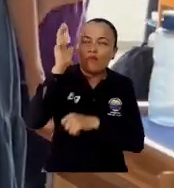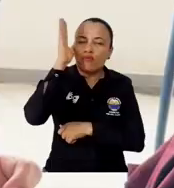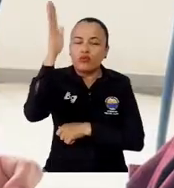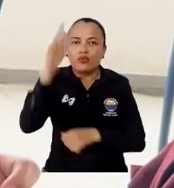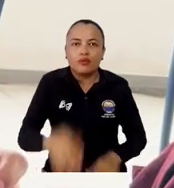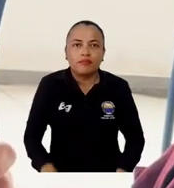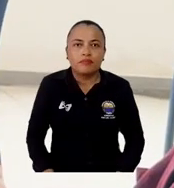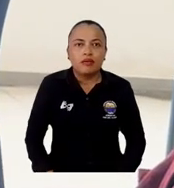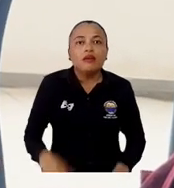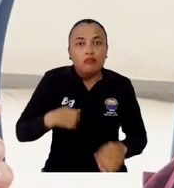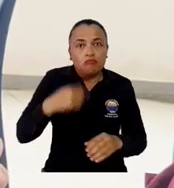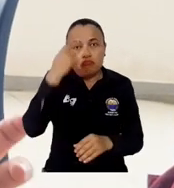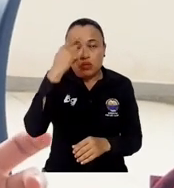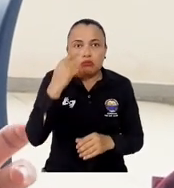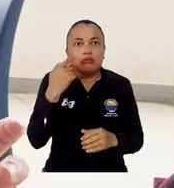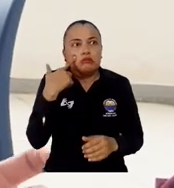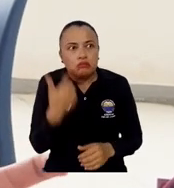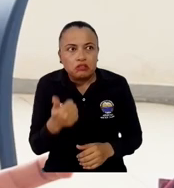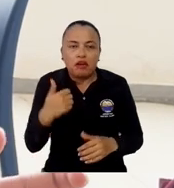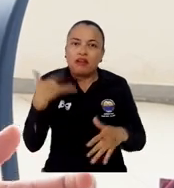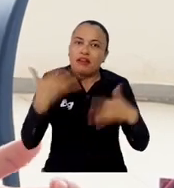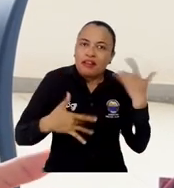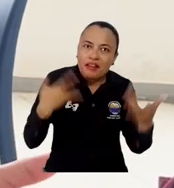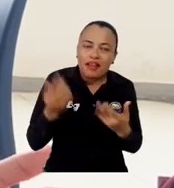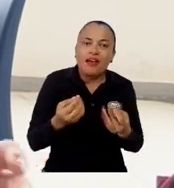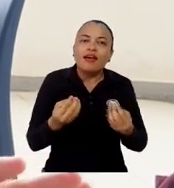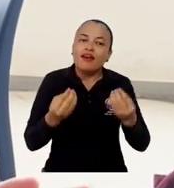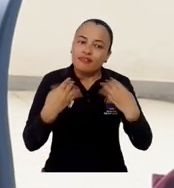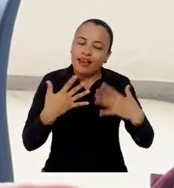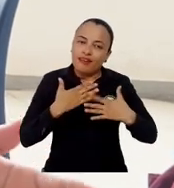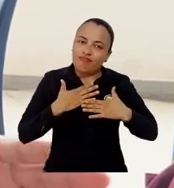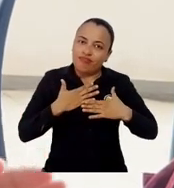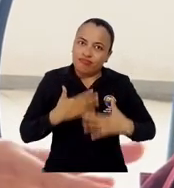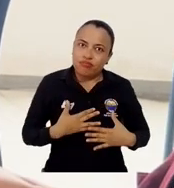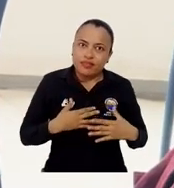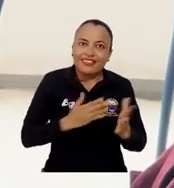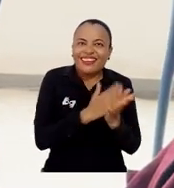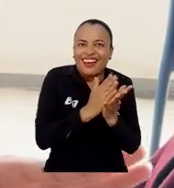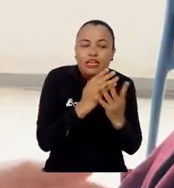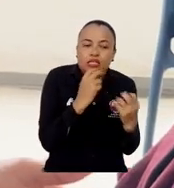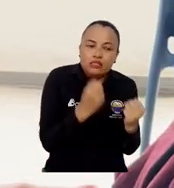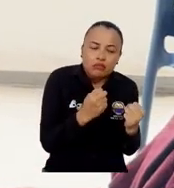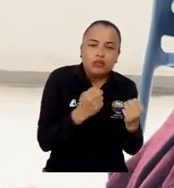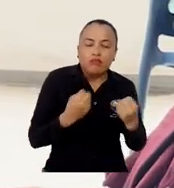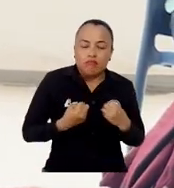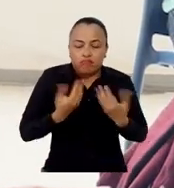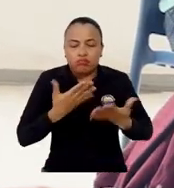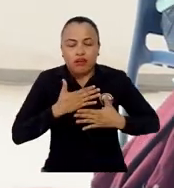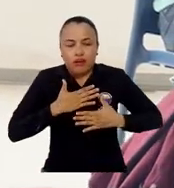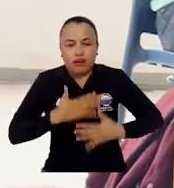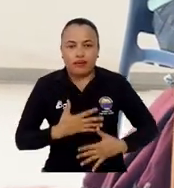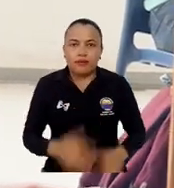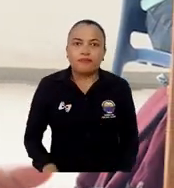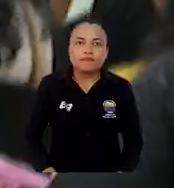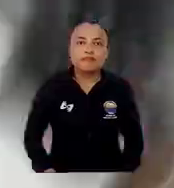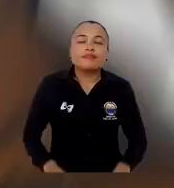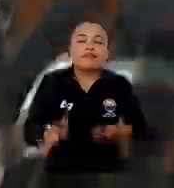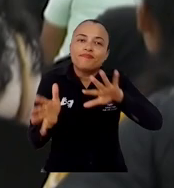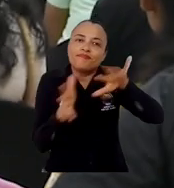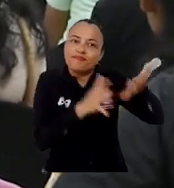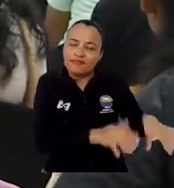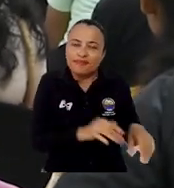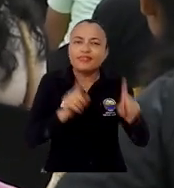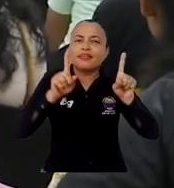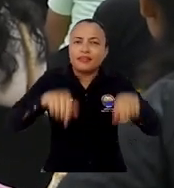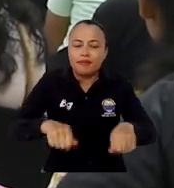futuro. Porque me parece muy entretenido y recreativo, además de que me ayuda a liberar cierto estrés que manejo durante la carrera.